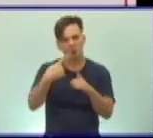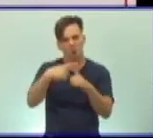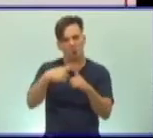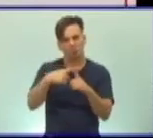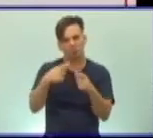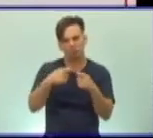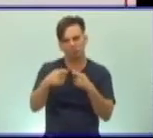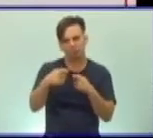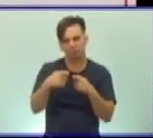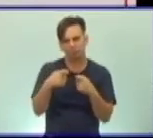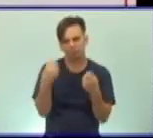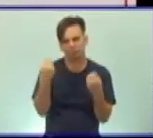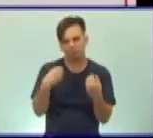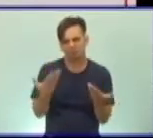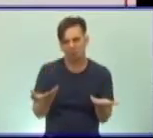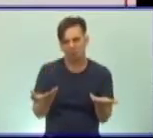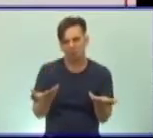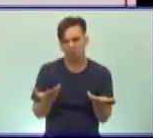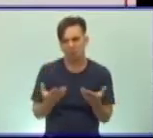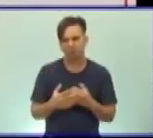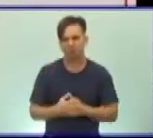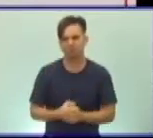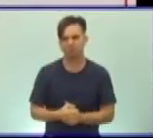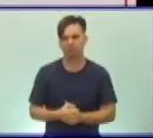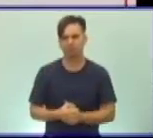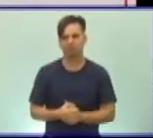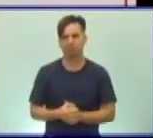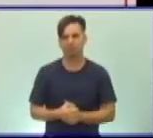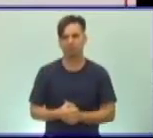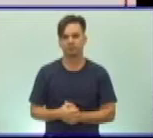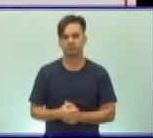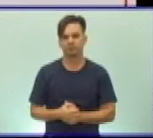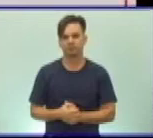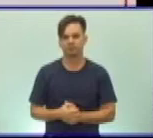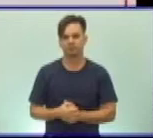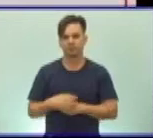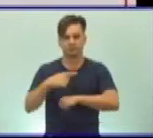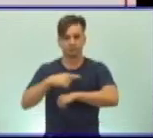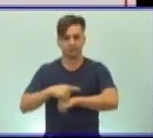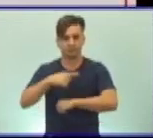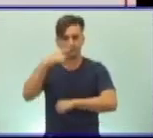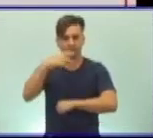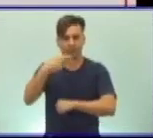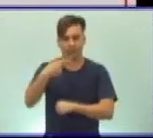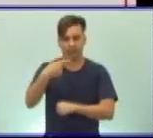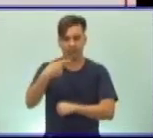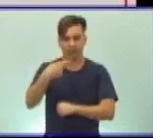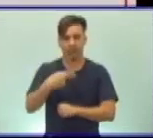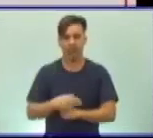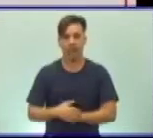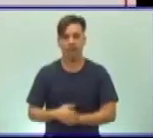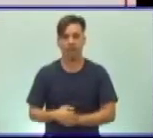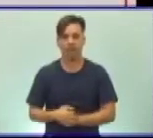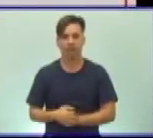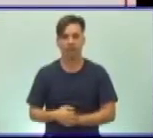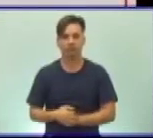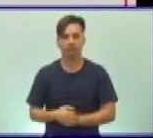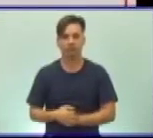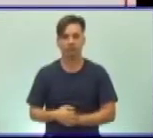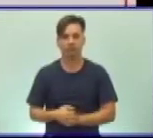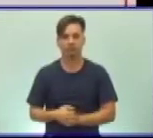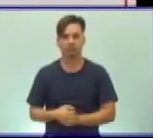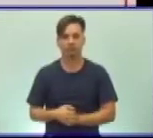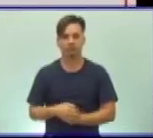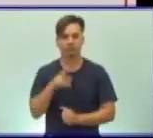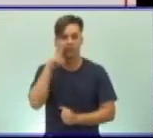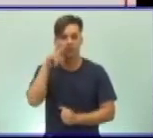longitud. Muy bien. Si ustedes saben que es la altura de ese trapecio, pero son buenos